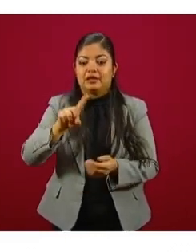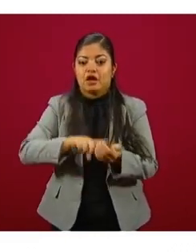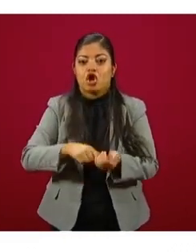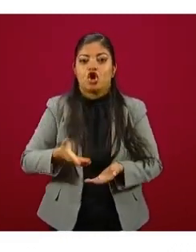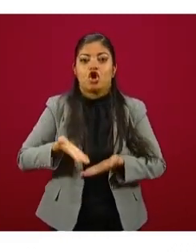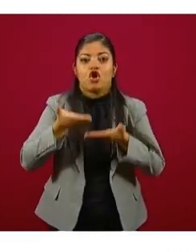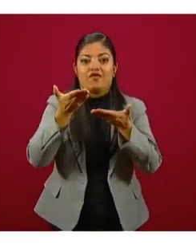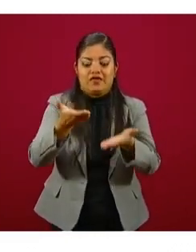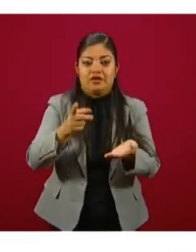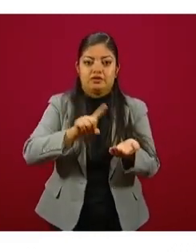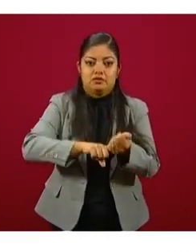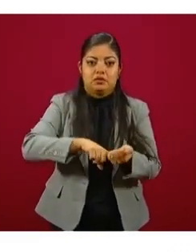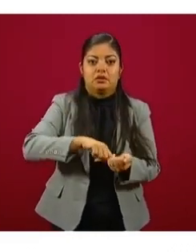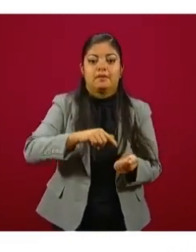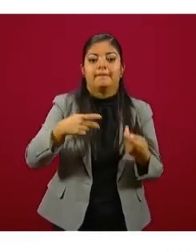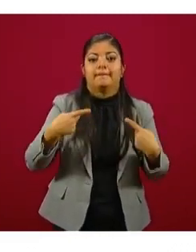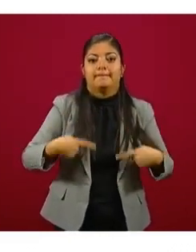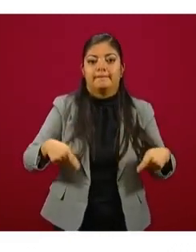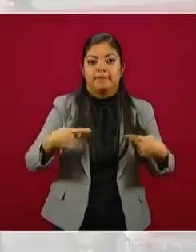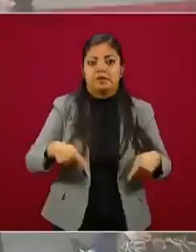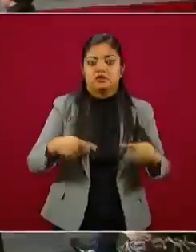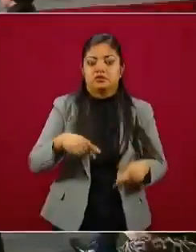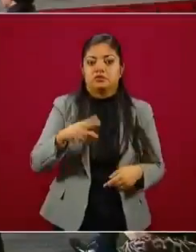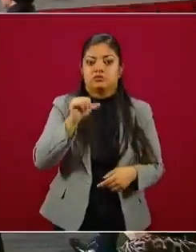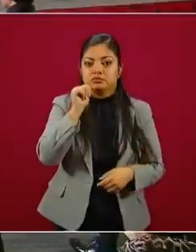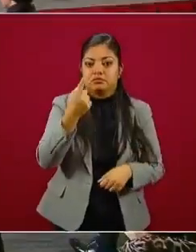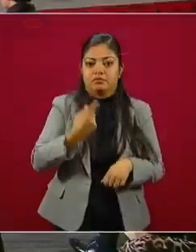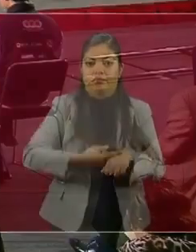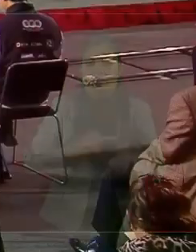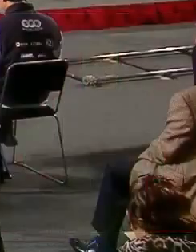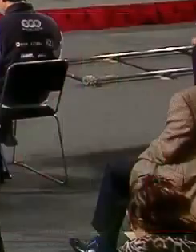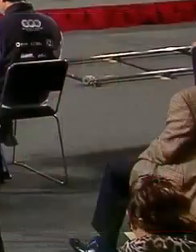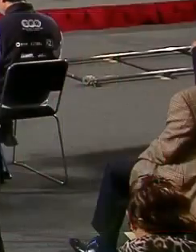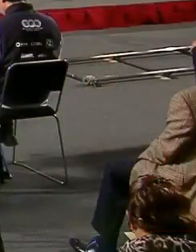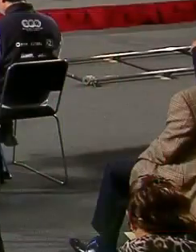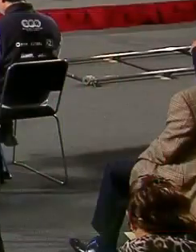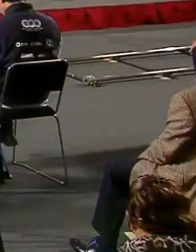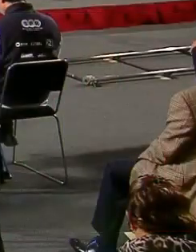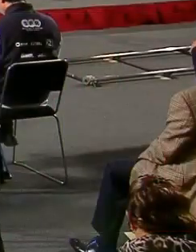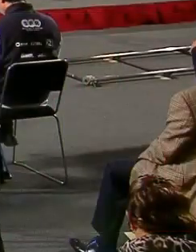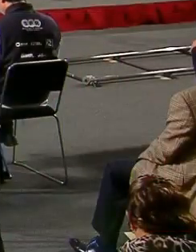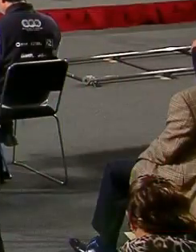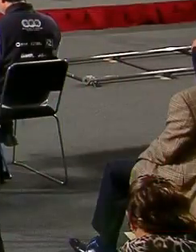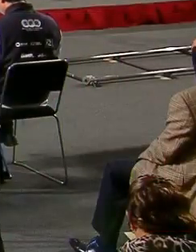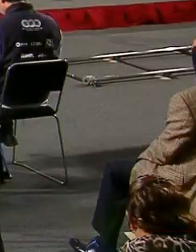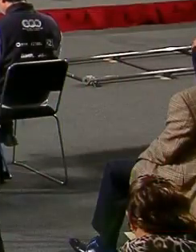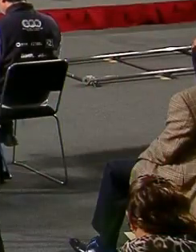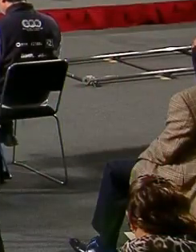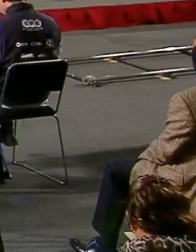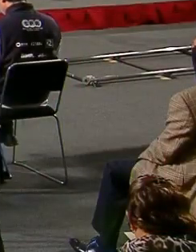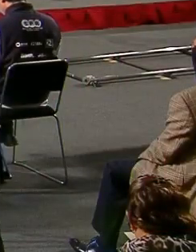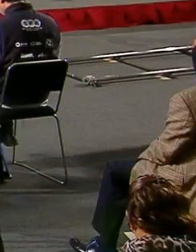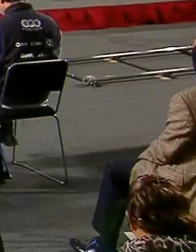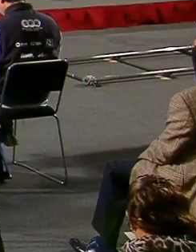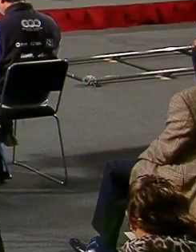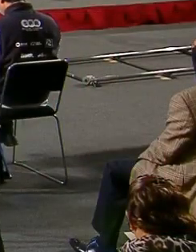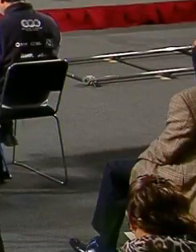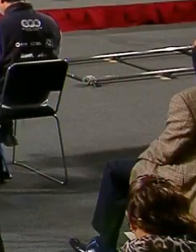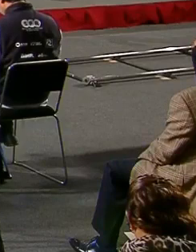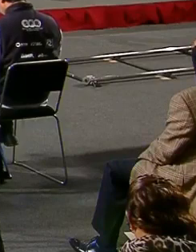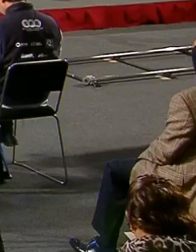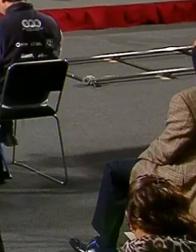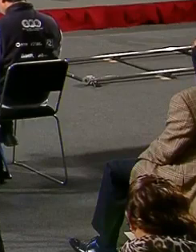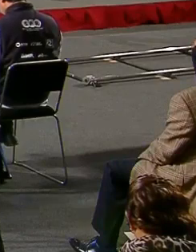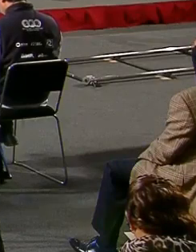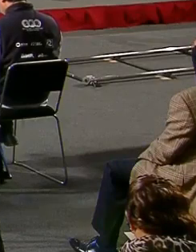ofrecerá consulta externa a pacientes no COVID. Y por último, el CRIT de Puebla. El CRIT de